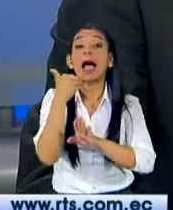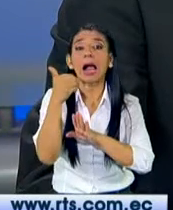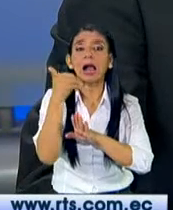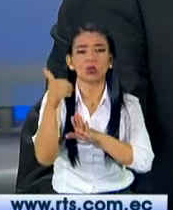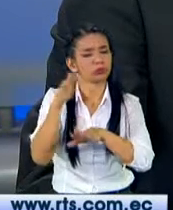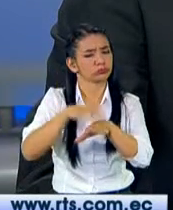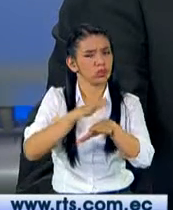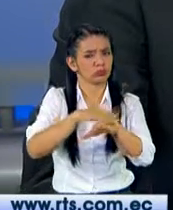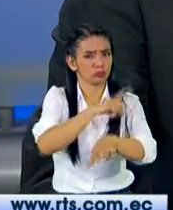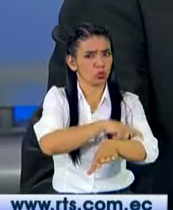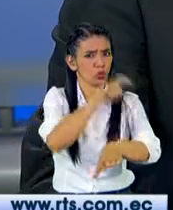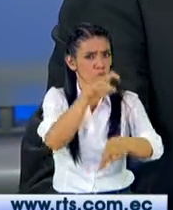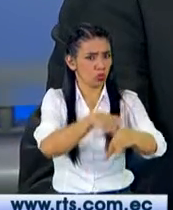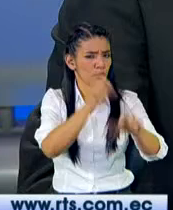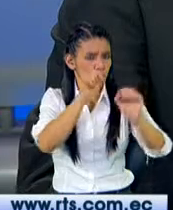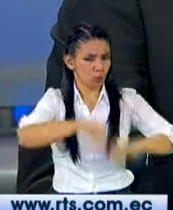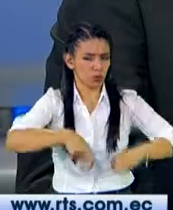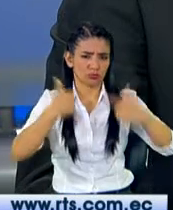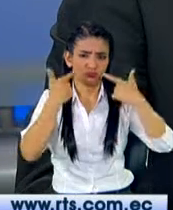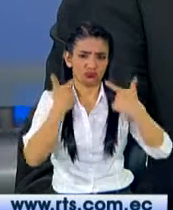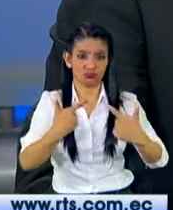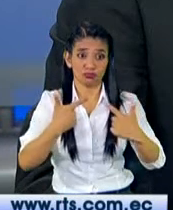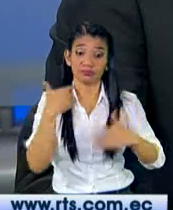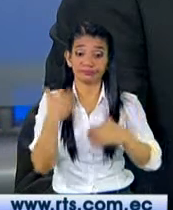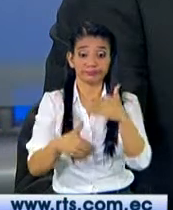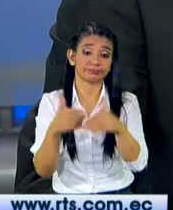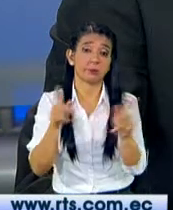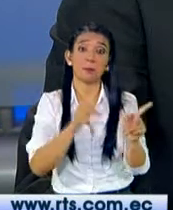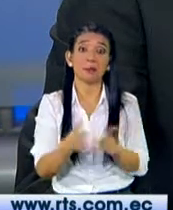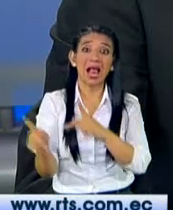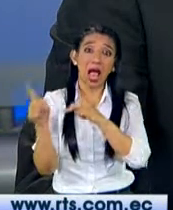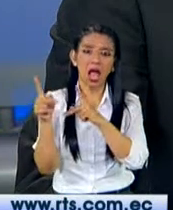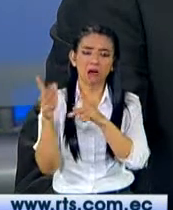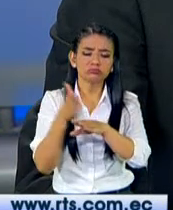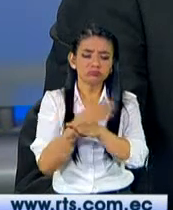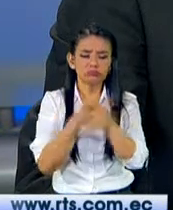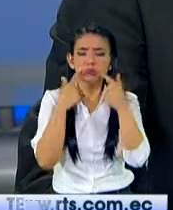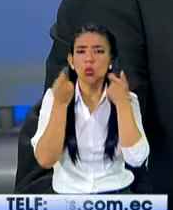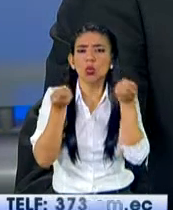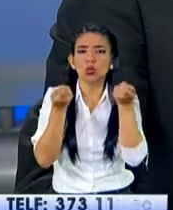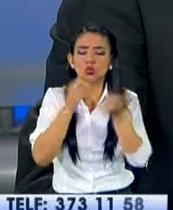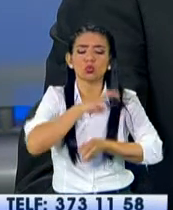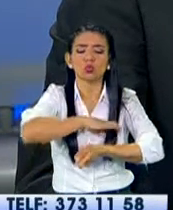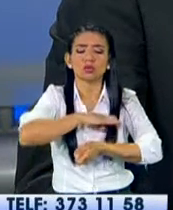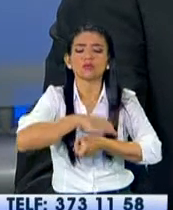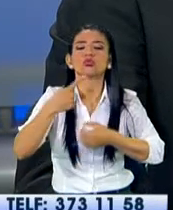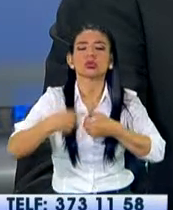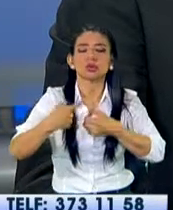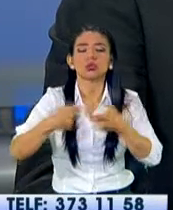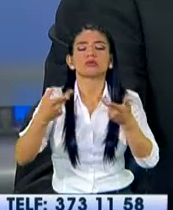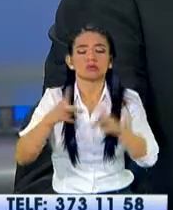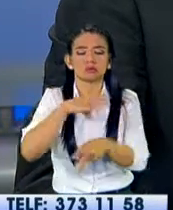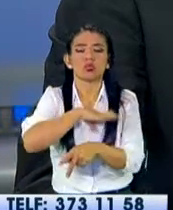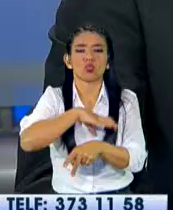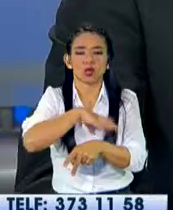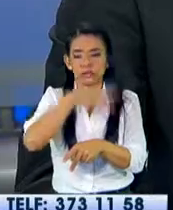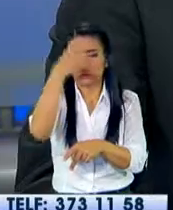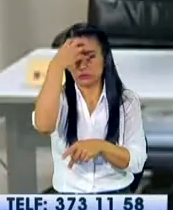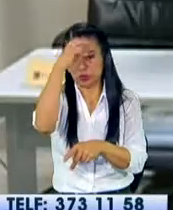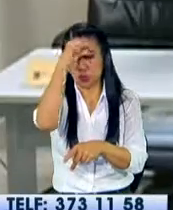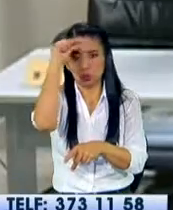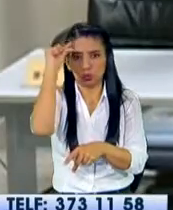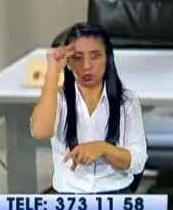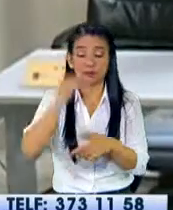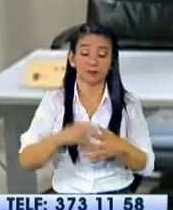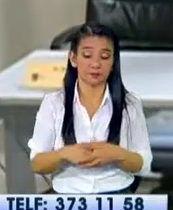del volcán Cotopaxi. Paralelamente, se esperan los planes de contingencia operativos por parte de los municipios de Quito y de Rumiñahui.